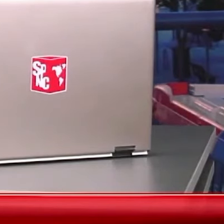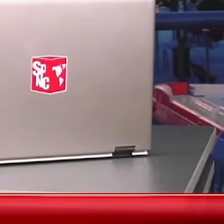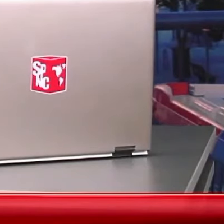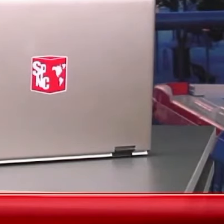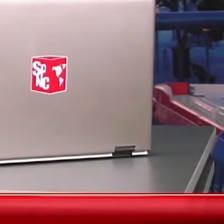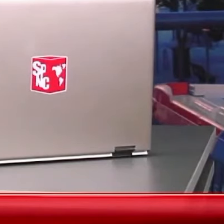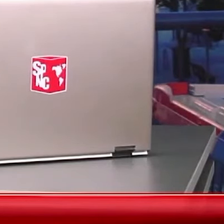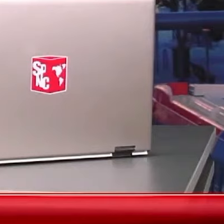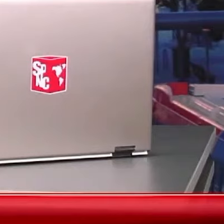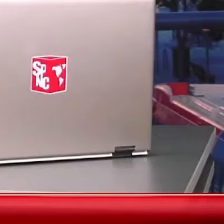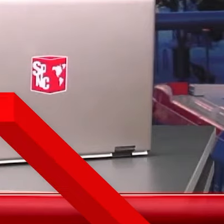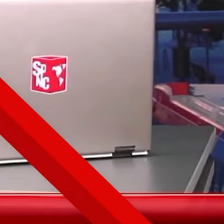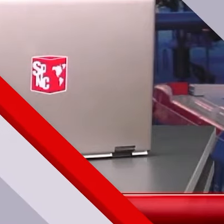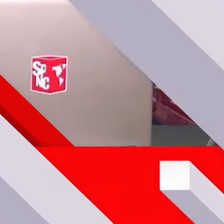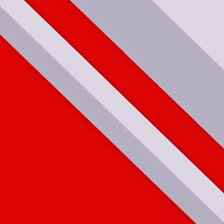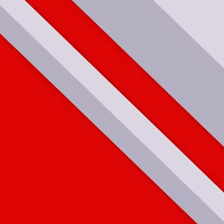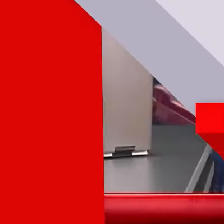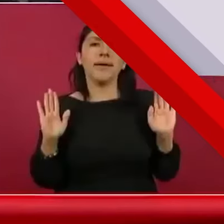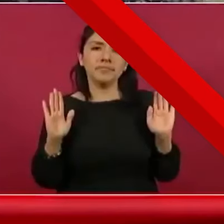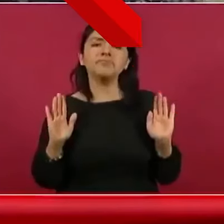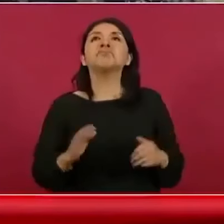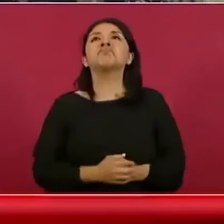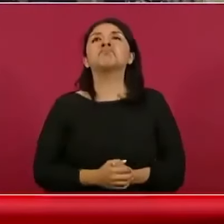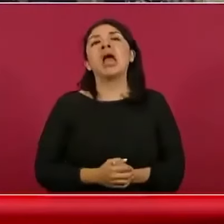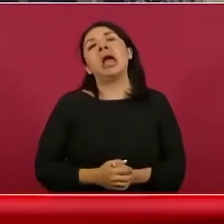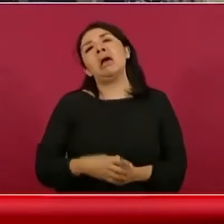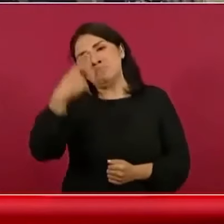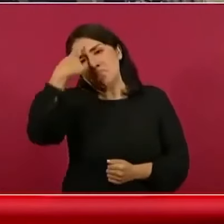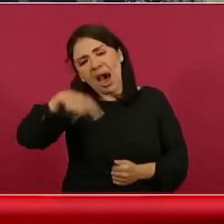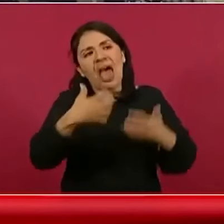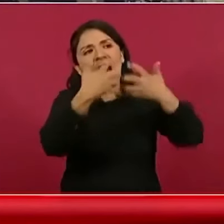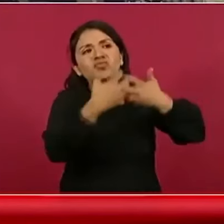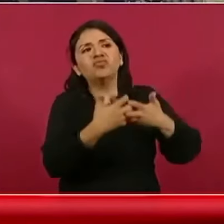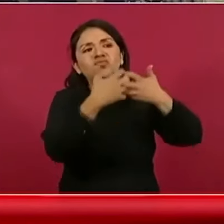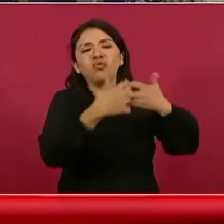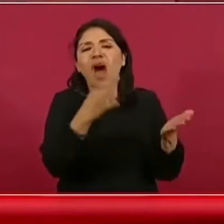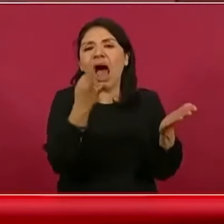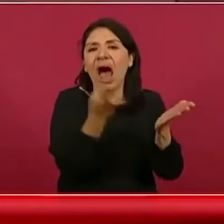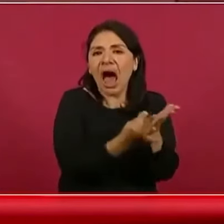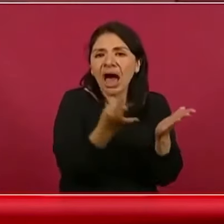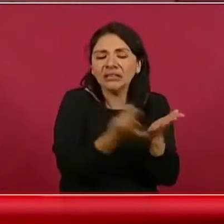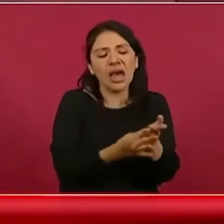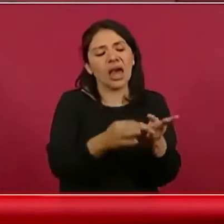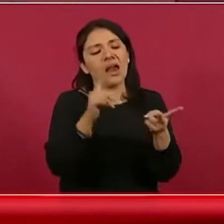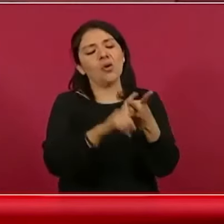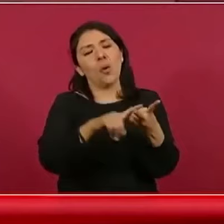mencionó el presidente de mexico de una minera